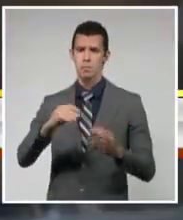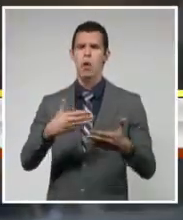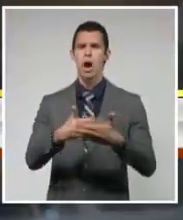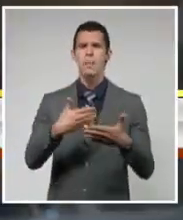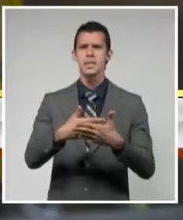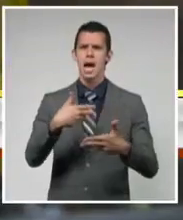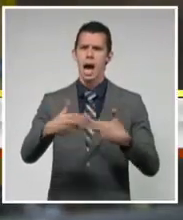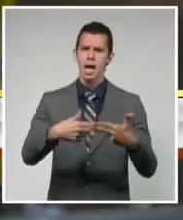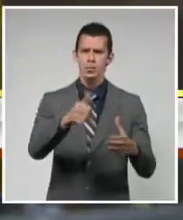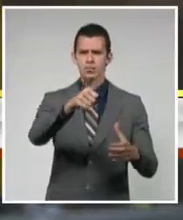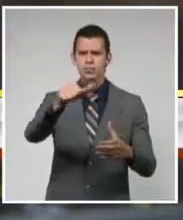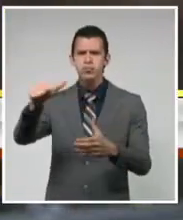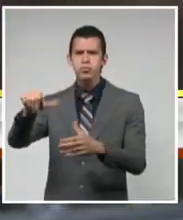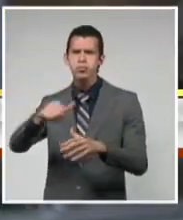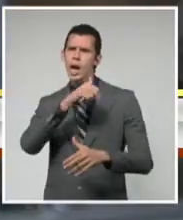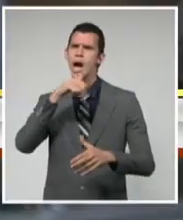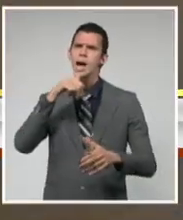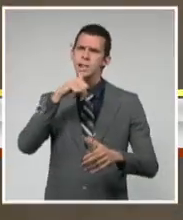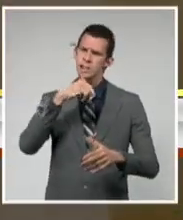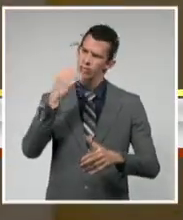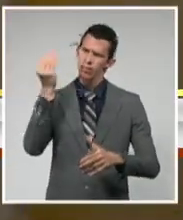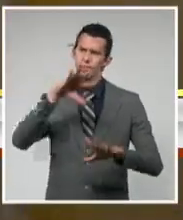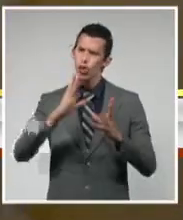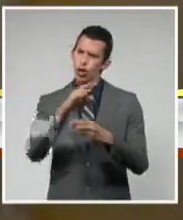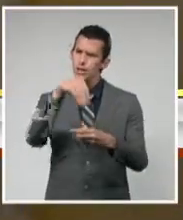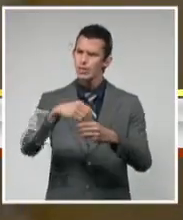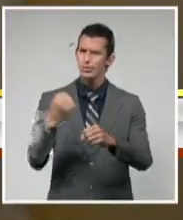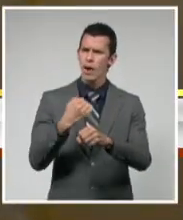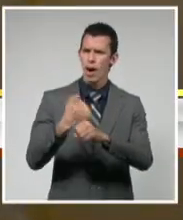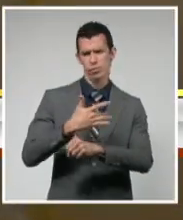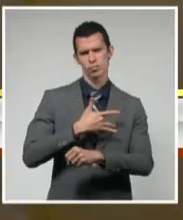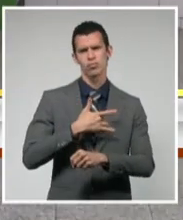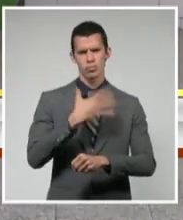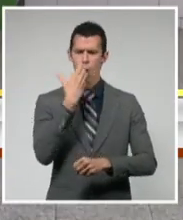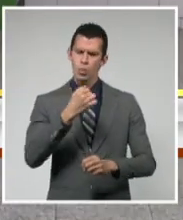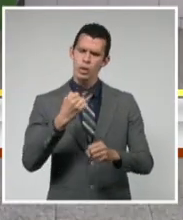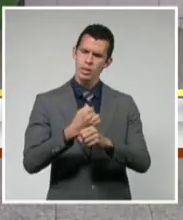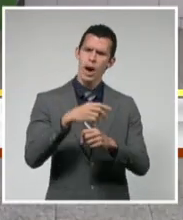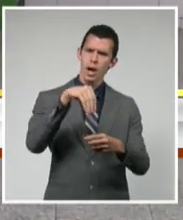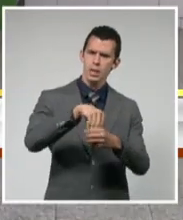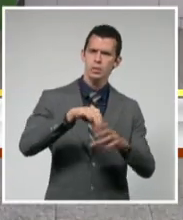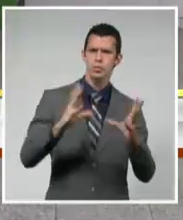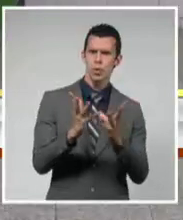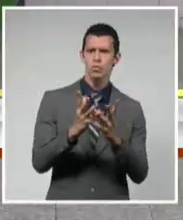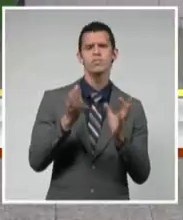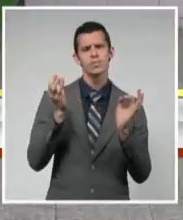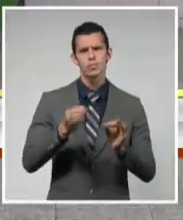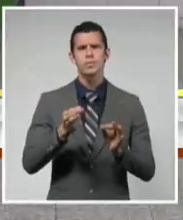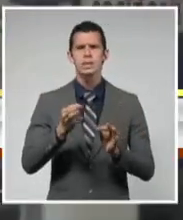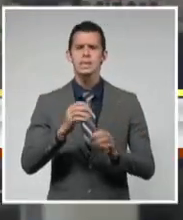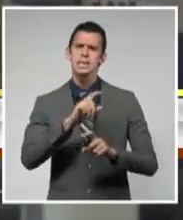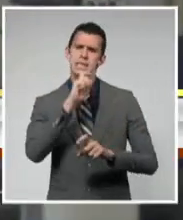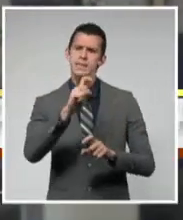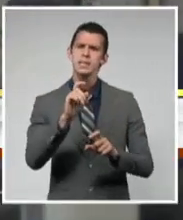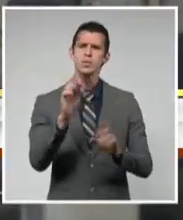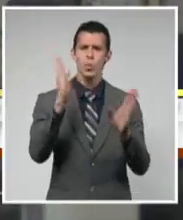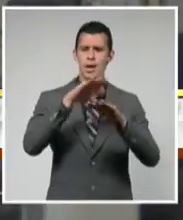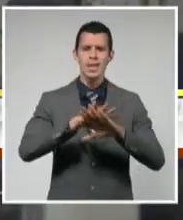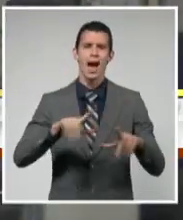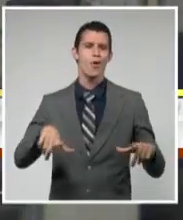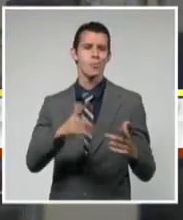la cob y 19 se incrementaron allí los índices productivos que aunque no satisfacen totalmente la demanda se han garantizado el sobre